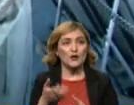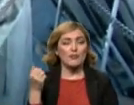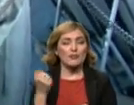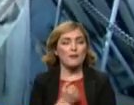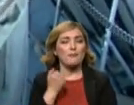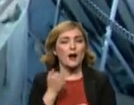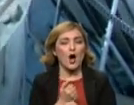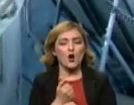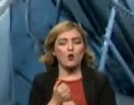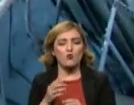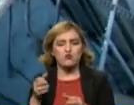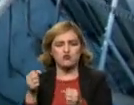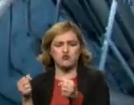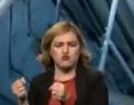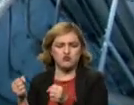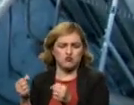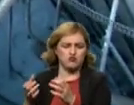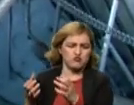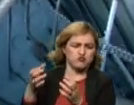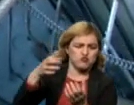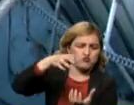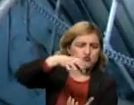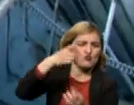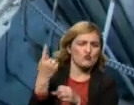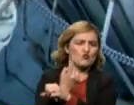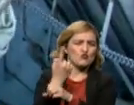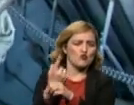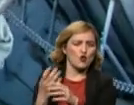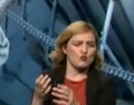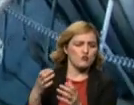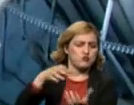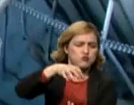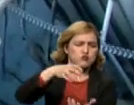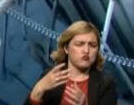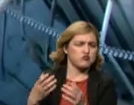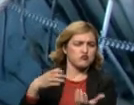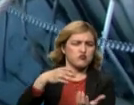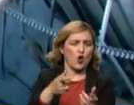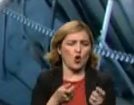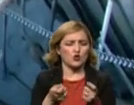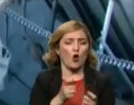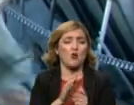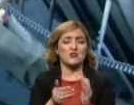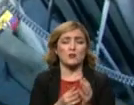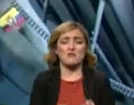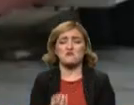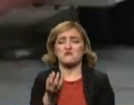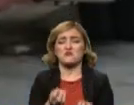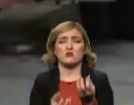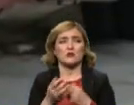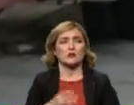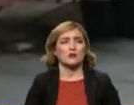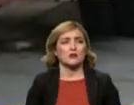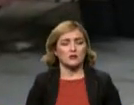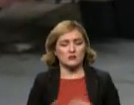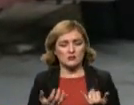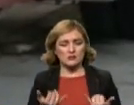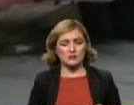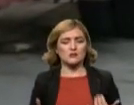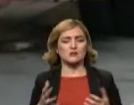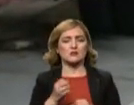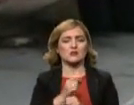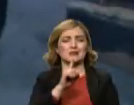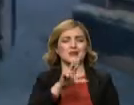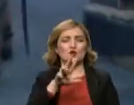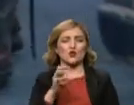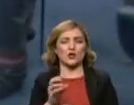labores de extinción durante esta jornada en los focos que ya habían sido controlados y que hoy se volvieron a encender. El día de hoy se realizaron más de